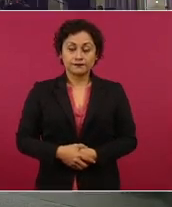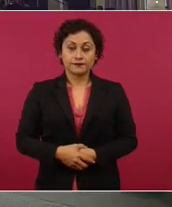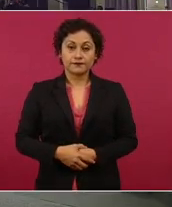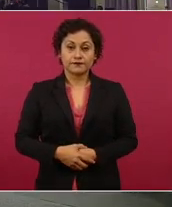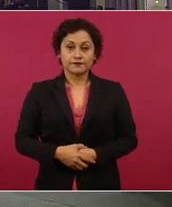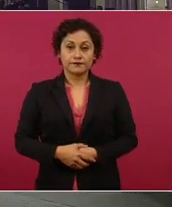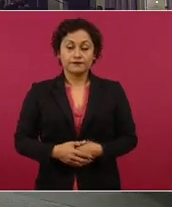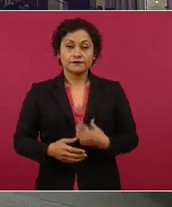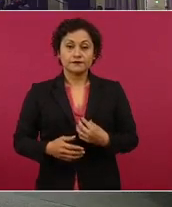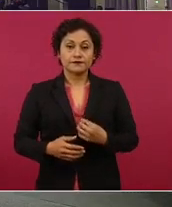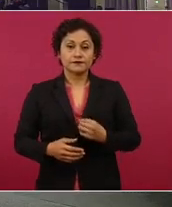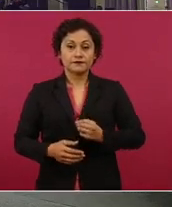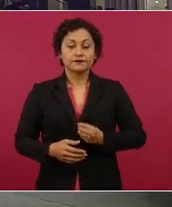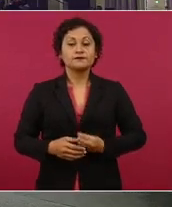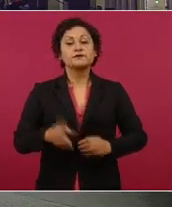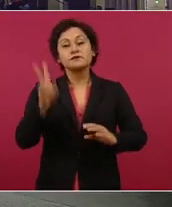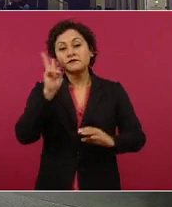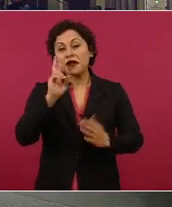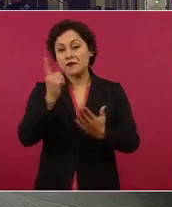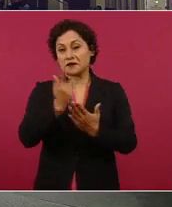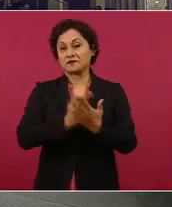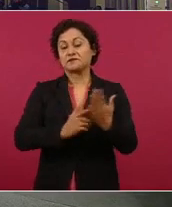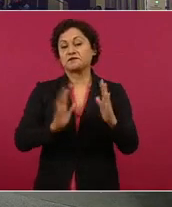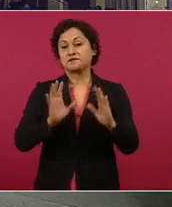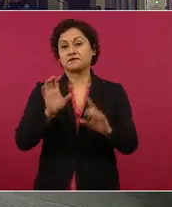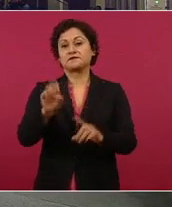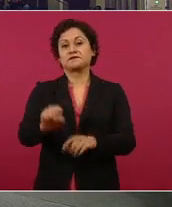Bueno, a ver hasta dónde llegamos.